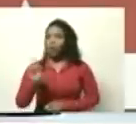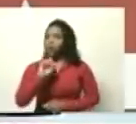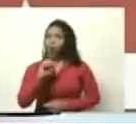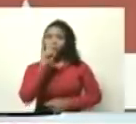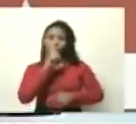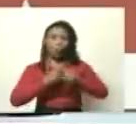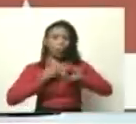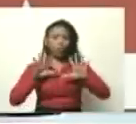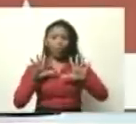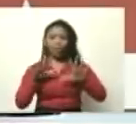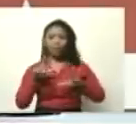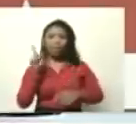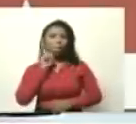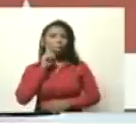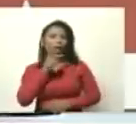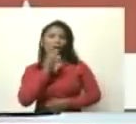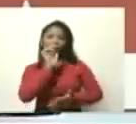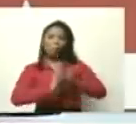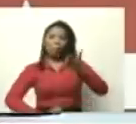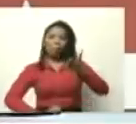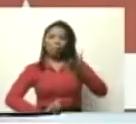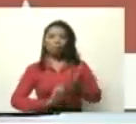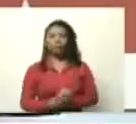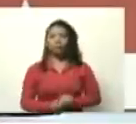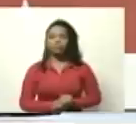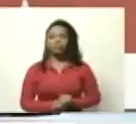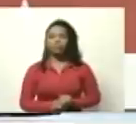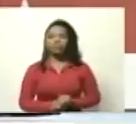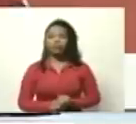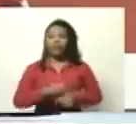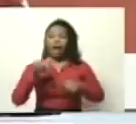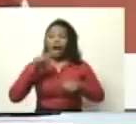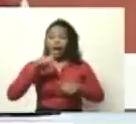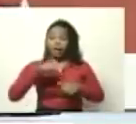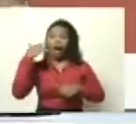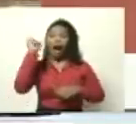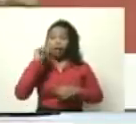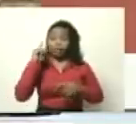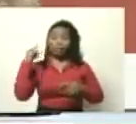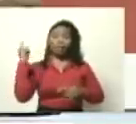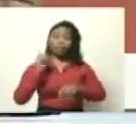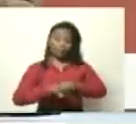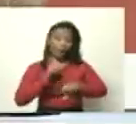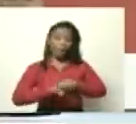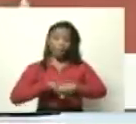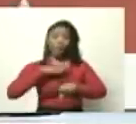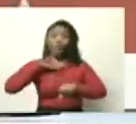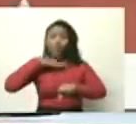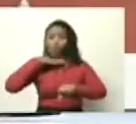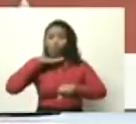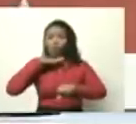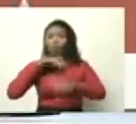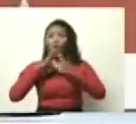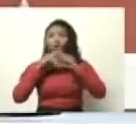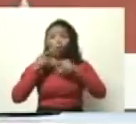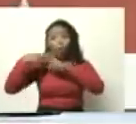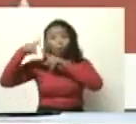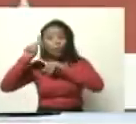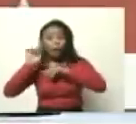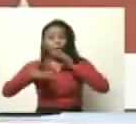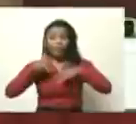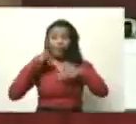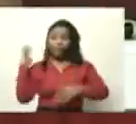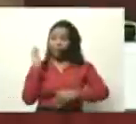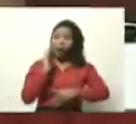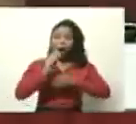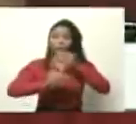1x10 de mentira. Chequeable, tenemos el tiempo necesario. Todas las otras actividades las hemos venido haciendo casi,